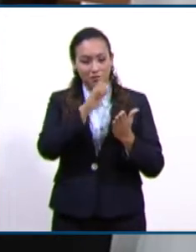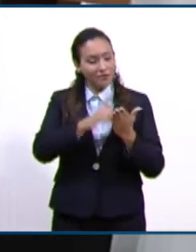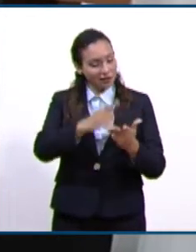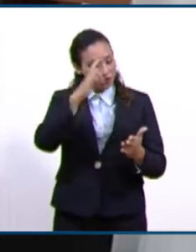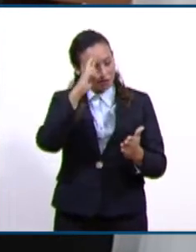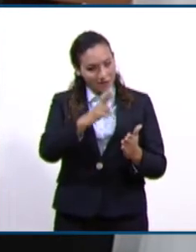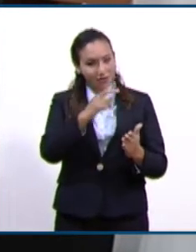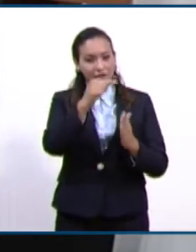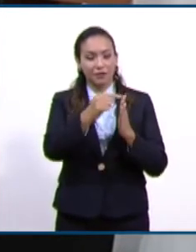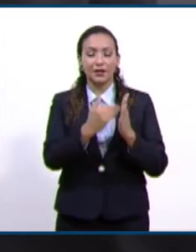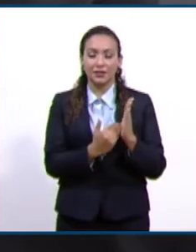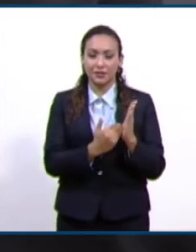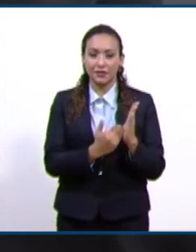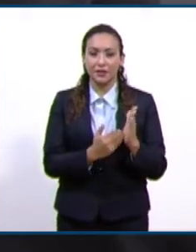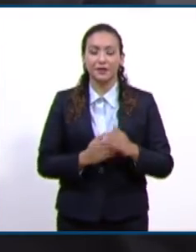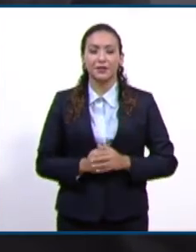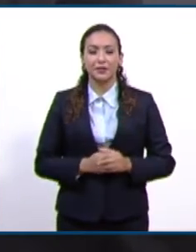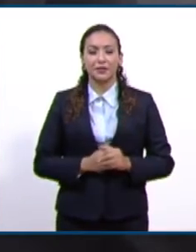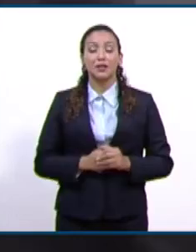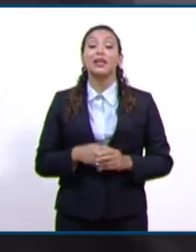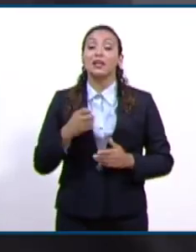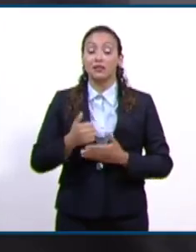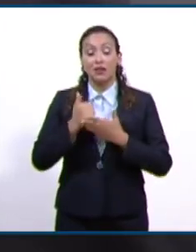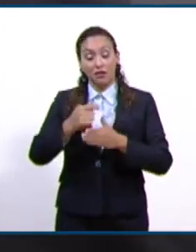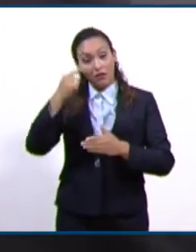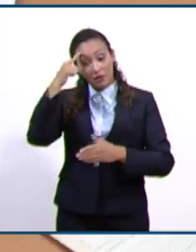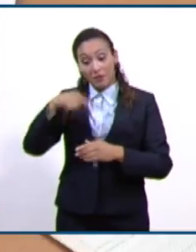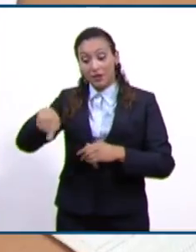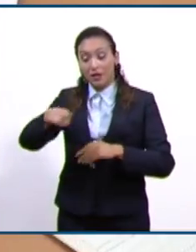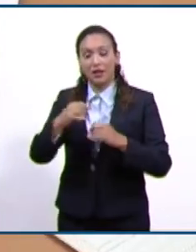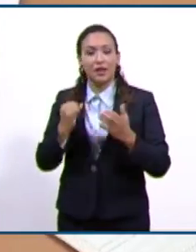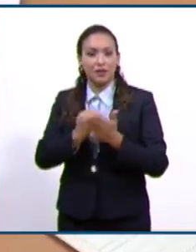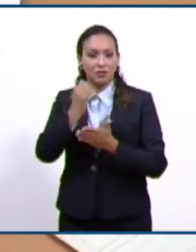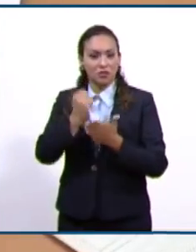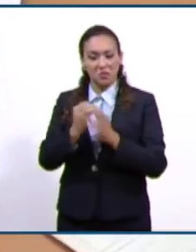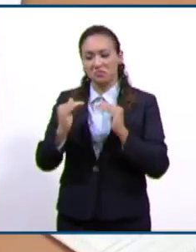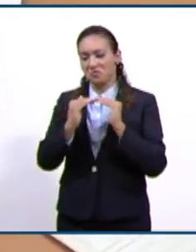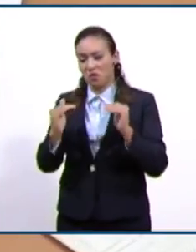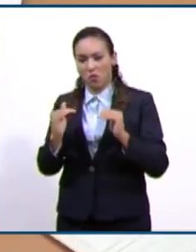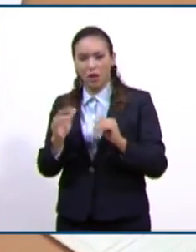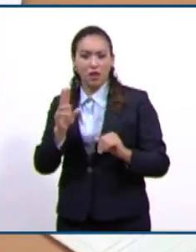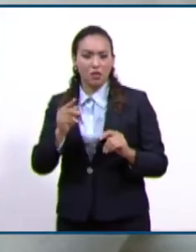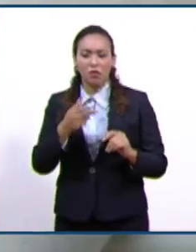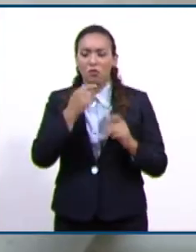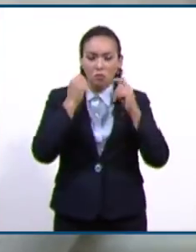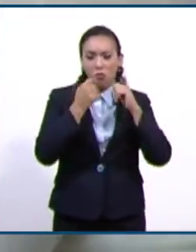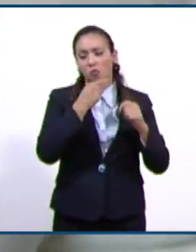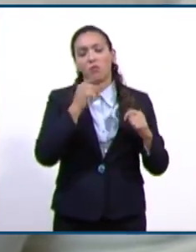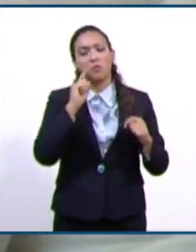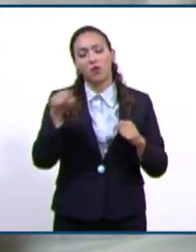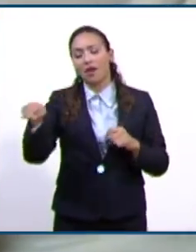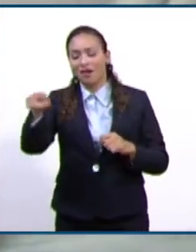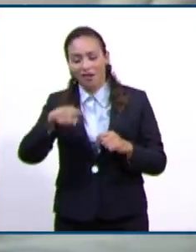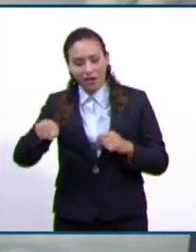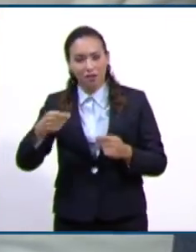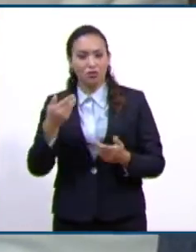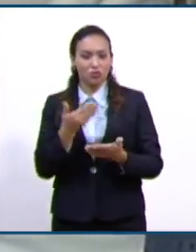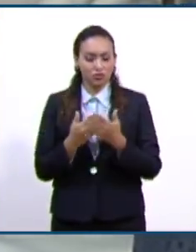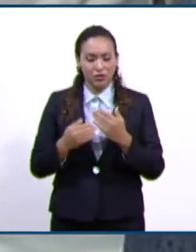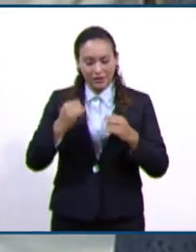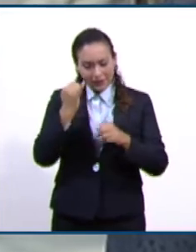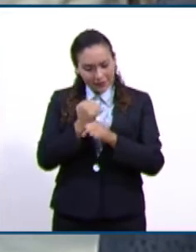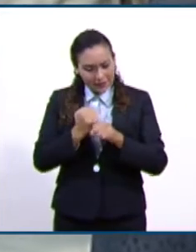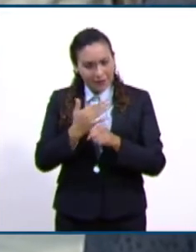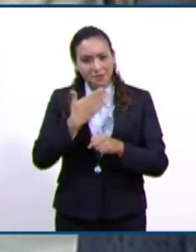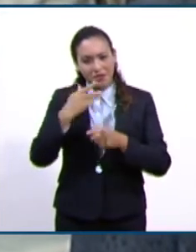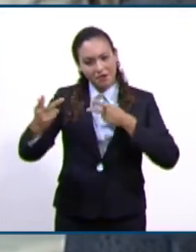marco normativo correspondiente, lo que le permite emitir sentencias imparciales, sólidamente fundadas, además de bien motivadas.